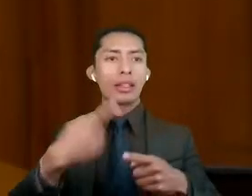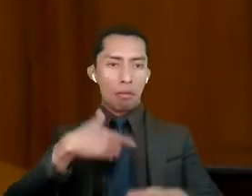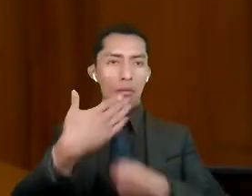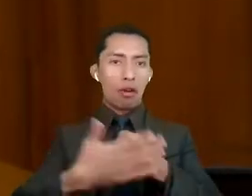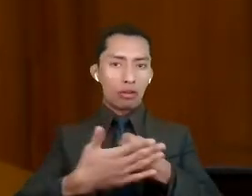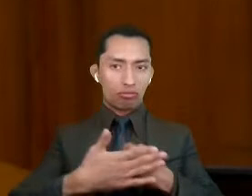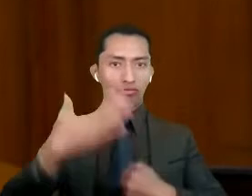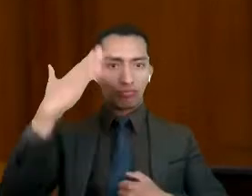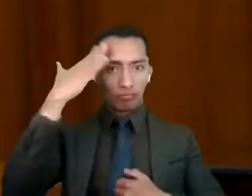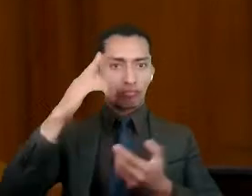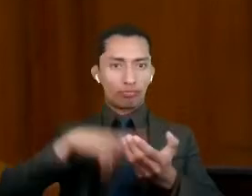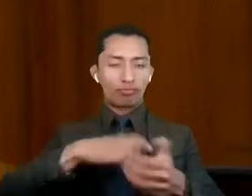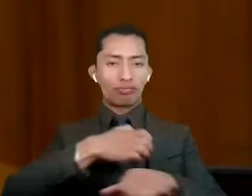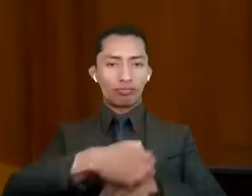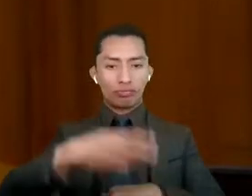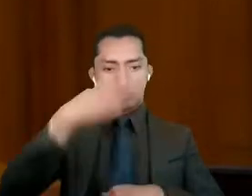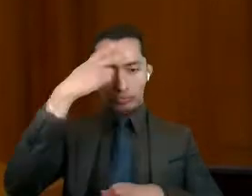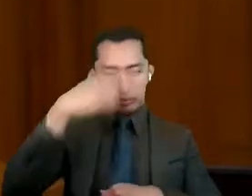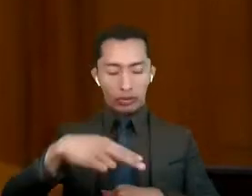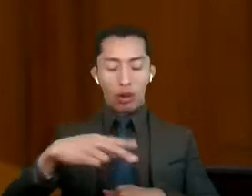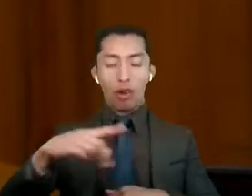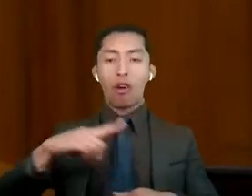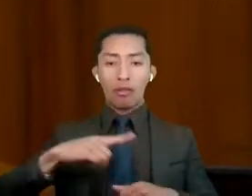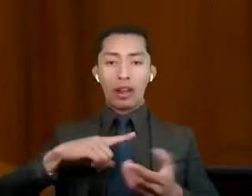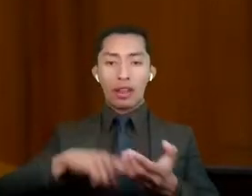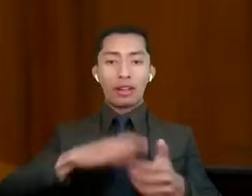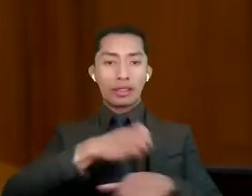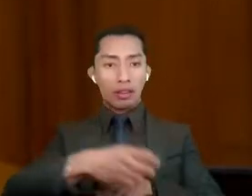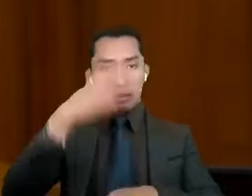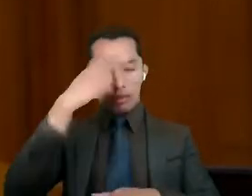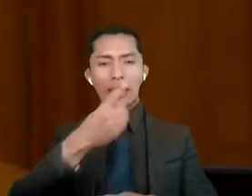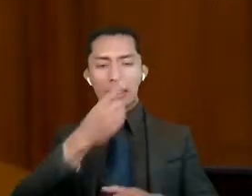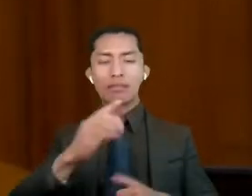Poder Ejecutivo. El Gobierno Estatal reitera su